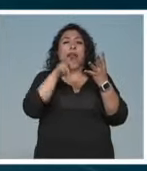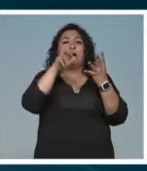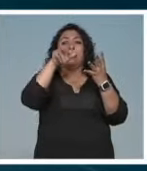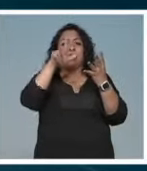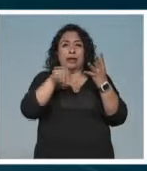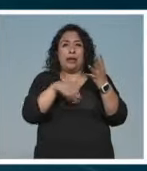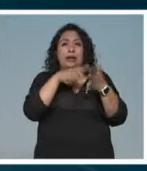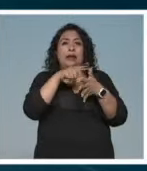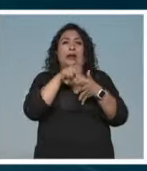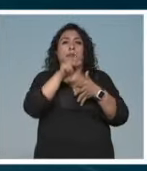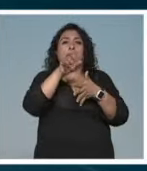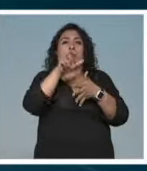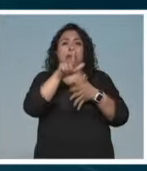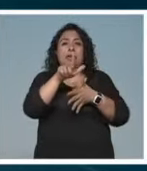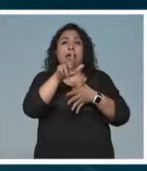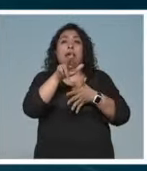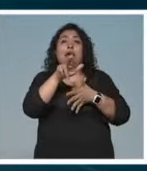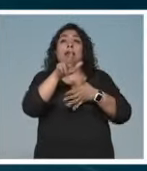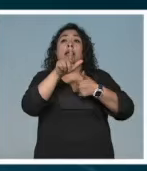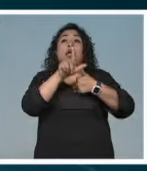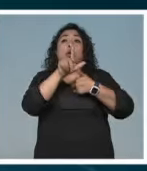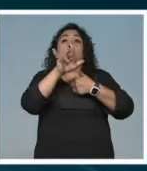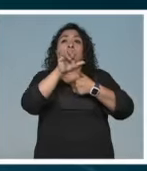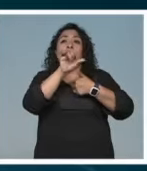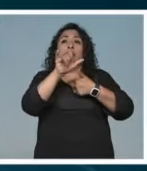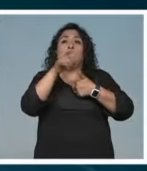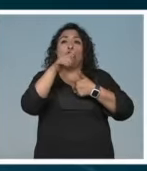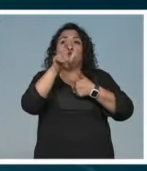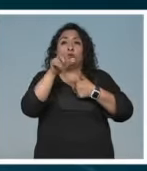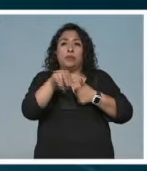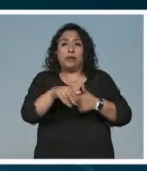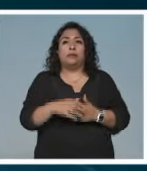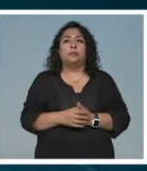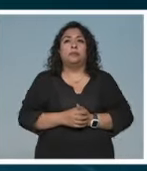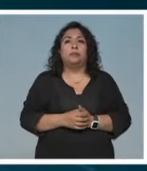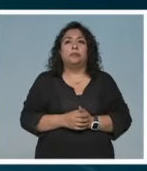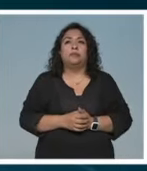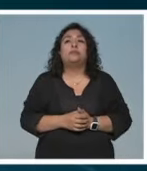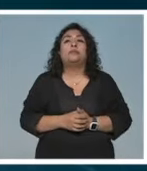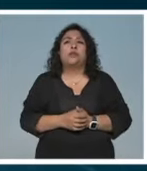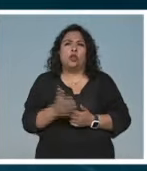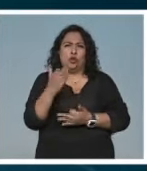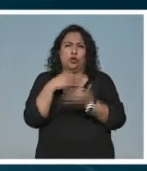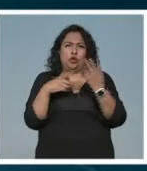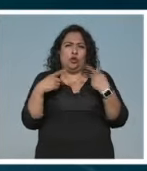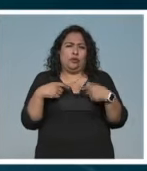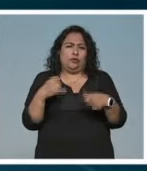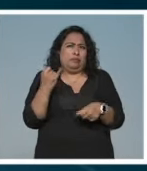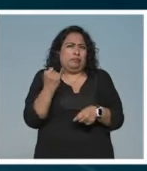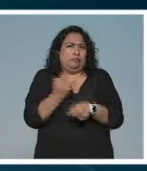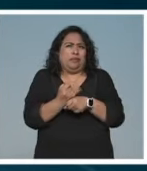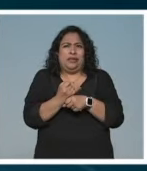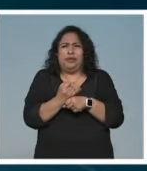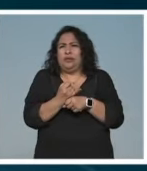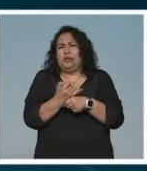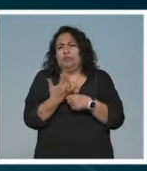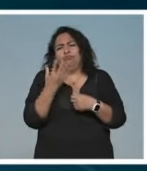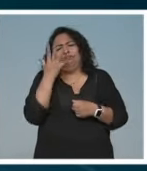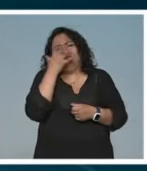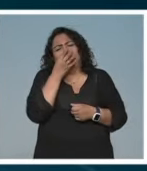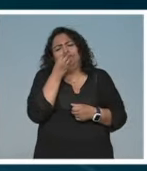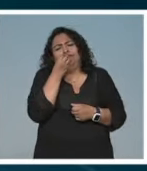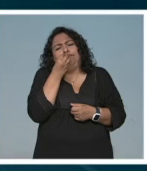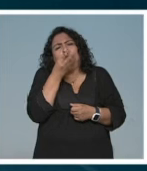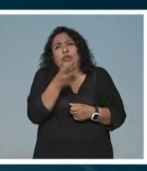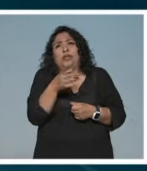Medina, Pierre Luis y Luisa Guzmán Quintero. Es que todos los personajes son fantásticos. O